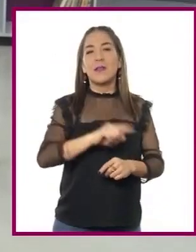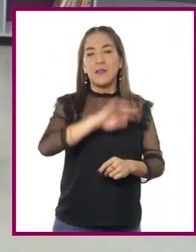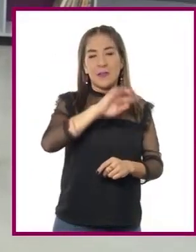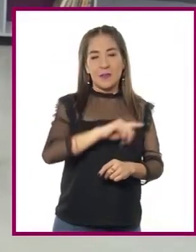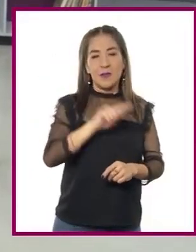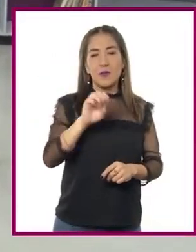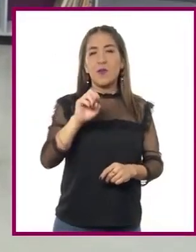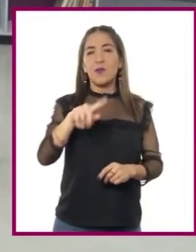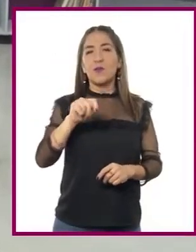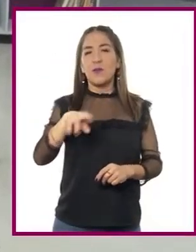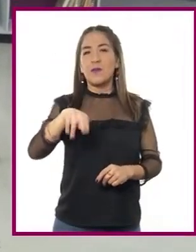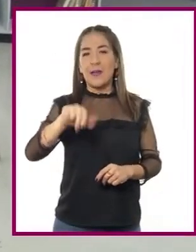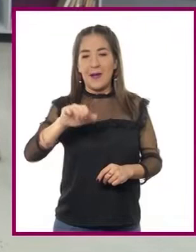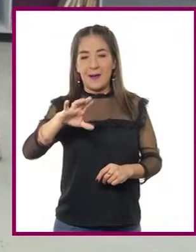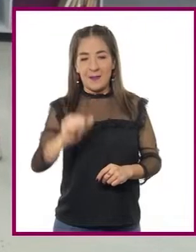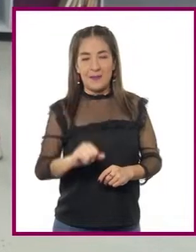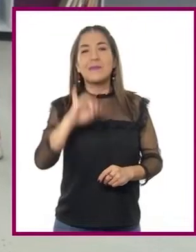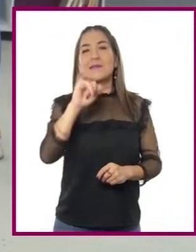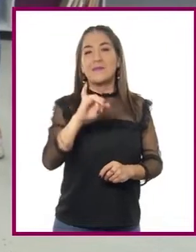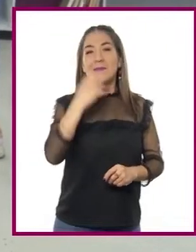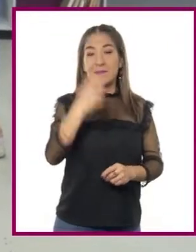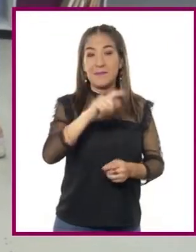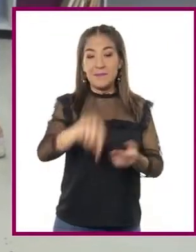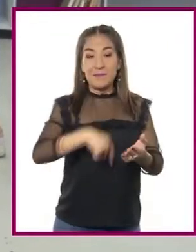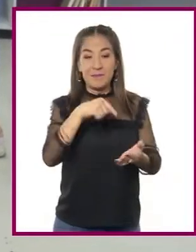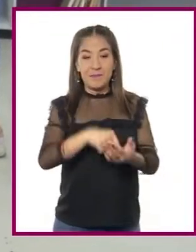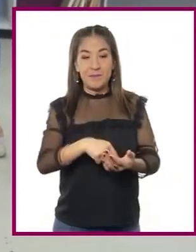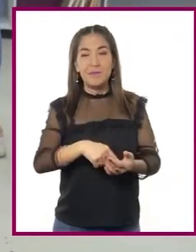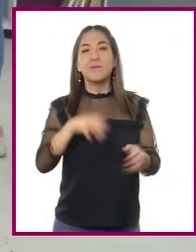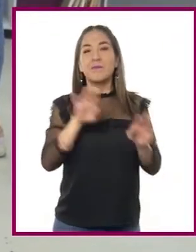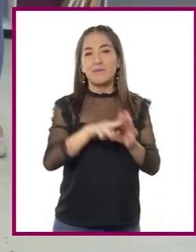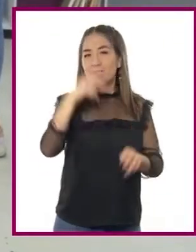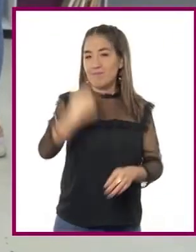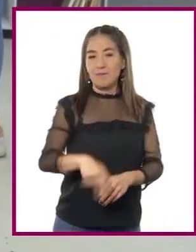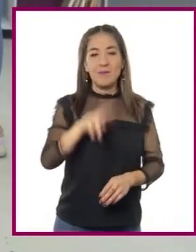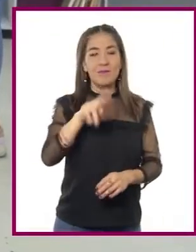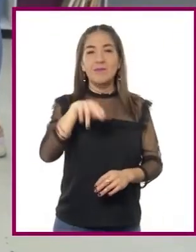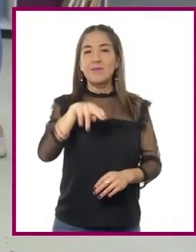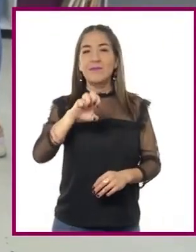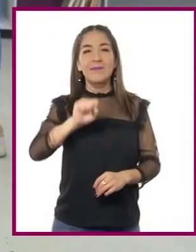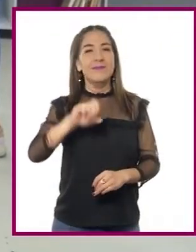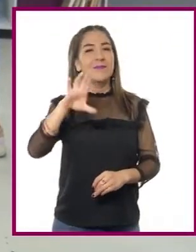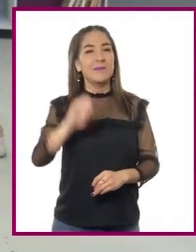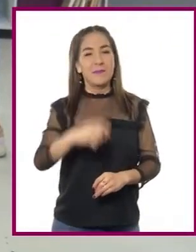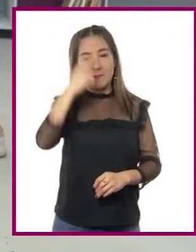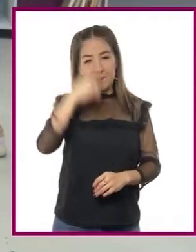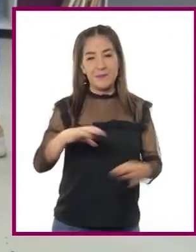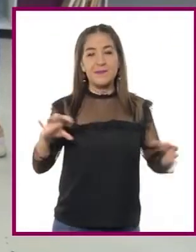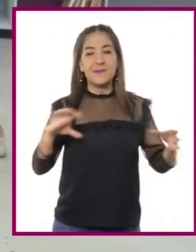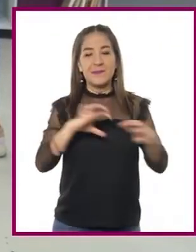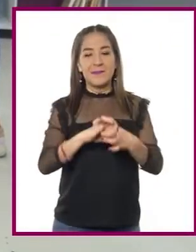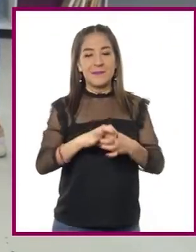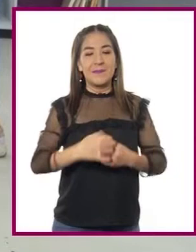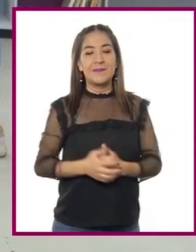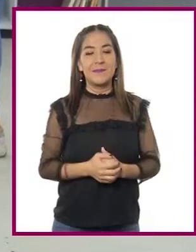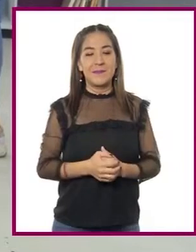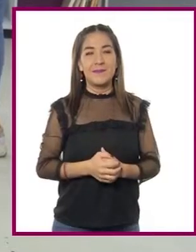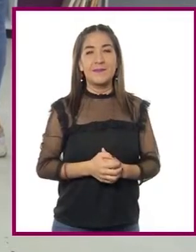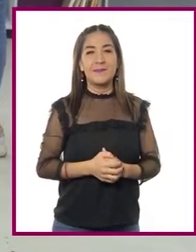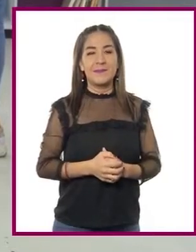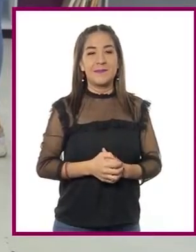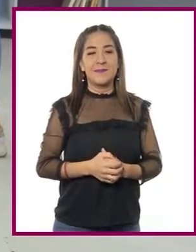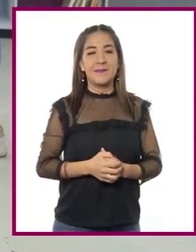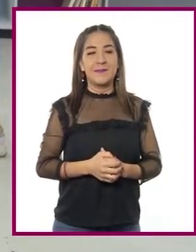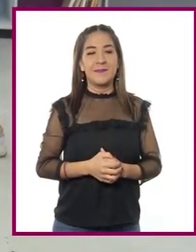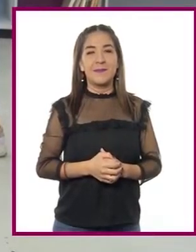El Tajín es Patrimonio Mundial de la Organización de las Naciones Unidas para la Educación, la Ciencia y la